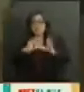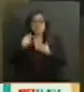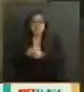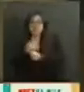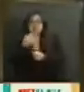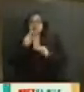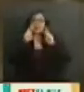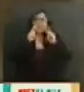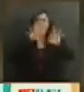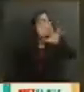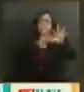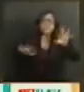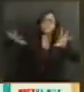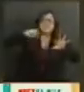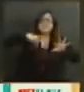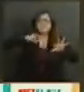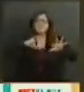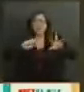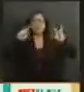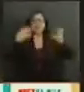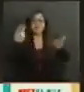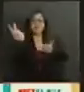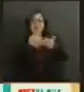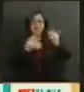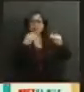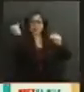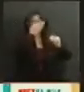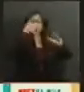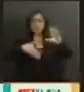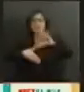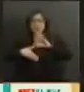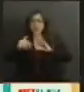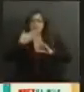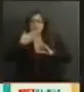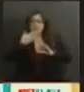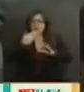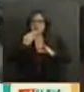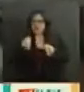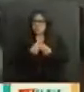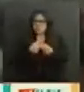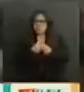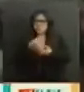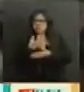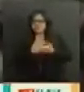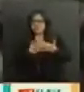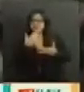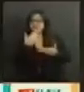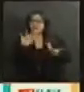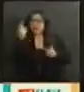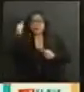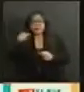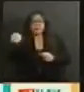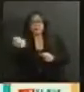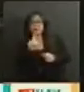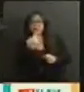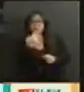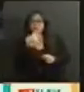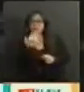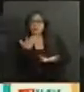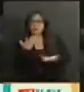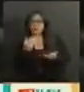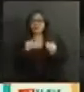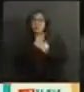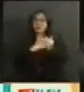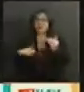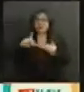maravillosa patrimonial que existe de arte popular americano. El programa se amplía mucho, y no solamente pensar en nosotros, sino que también pensar en el barrio